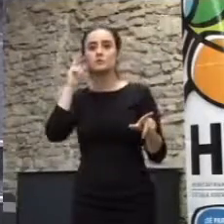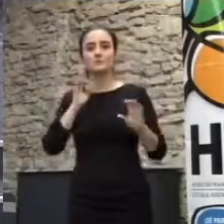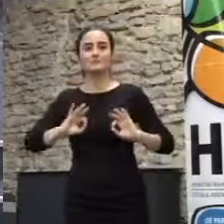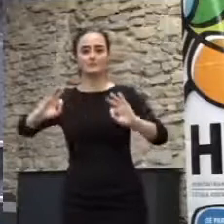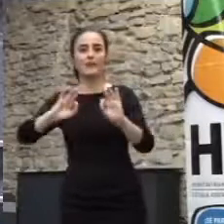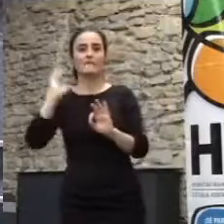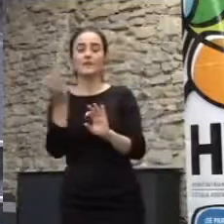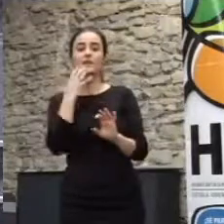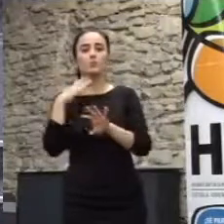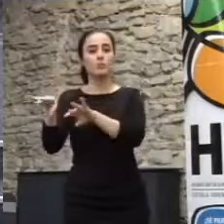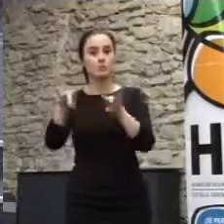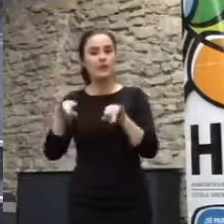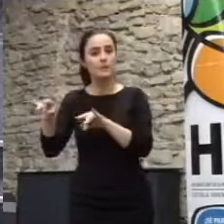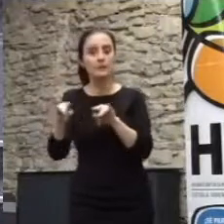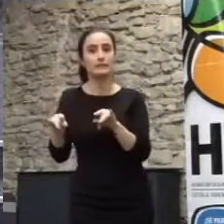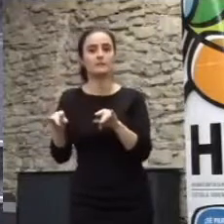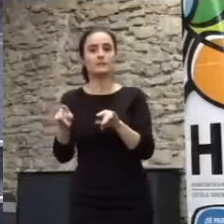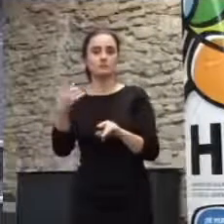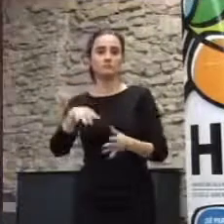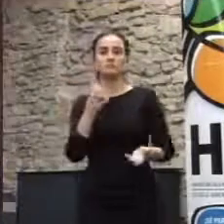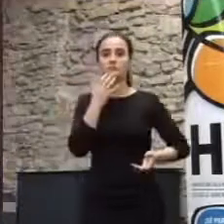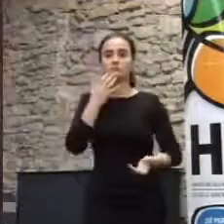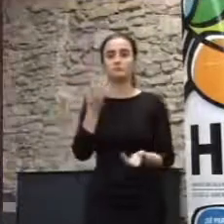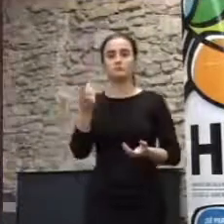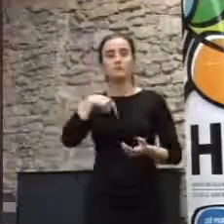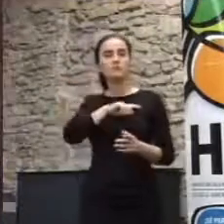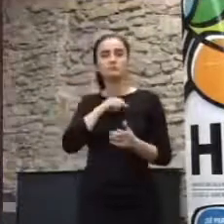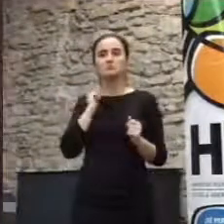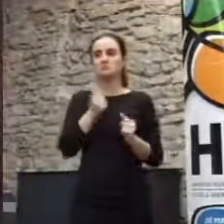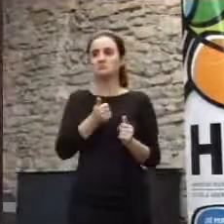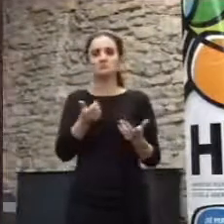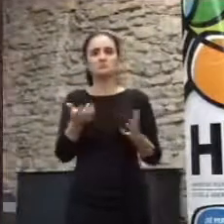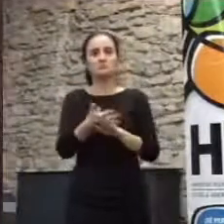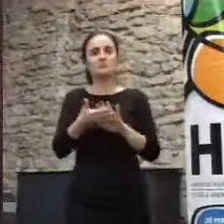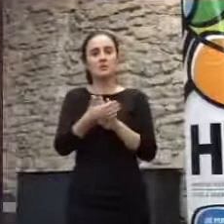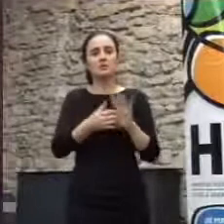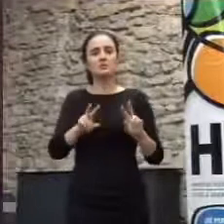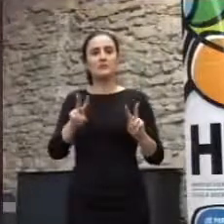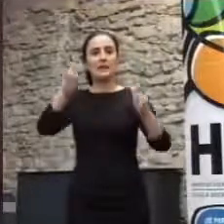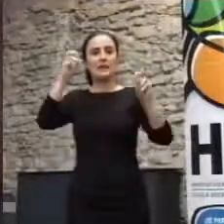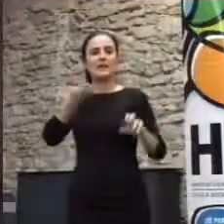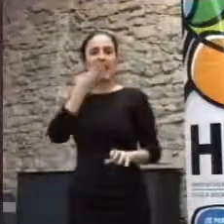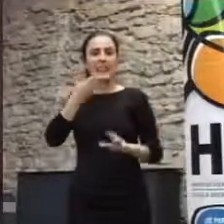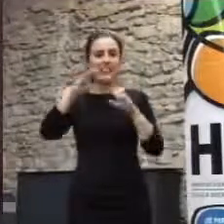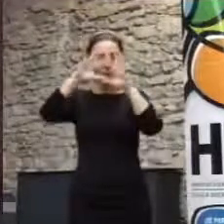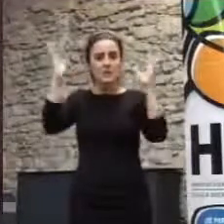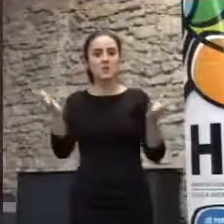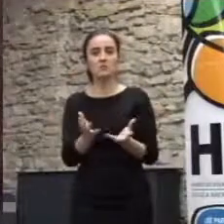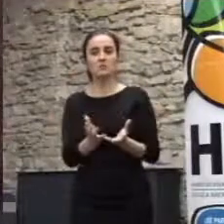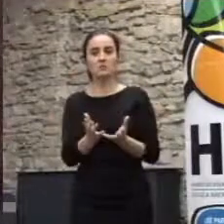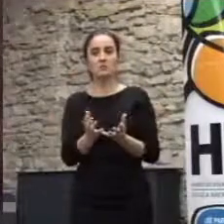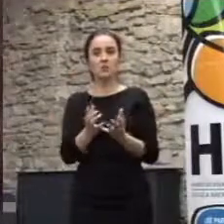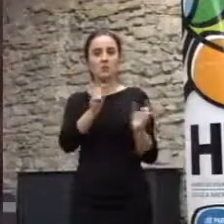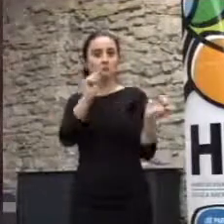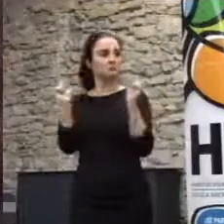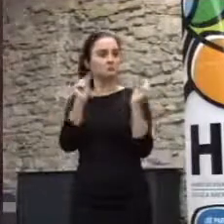ambiente. Y ahí hay, pues por ejemplo, nunca hemos hablado del calentamiento climático, no ha existido en la tertulia de la gente